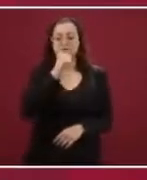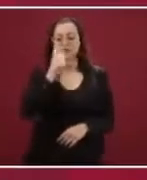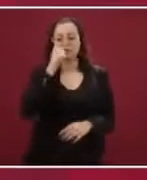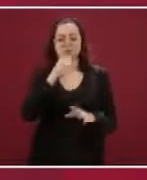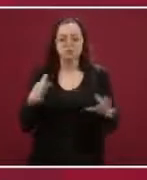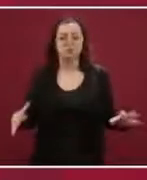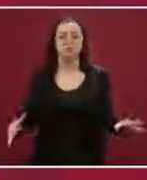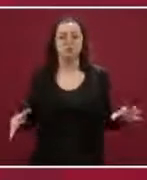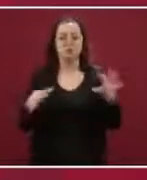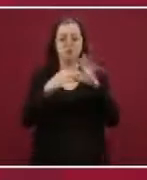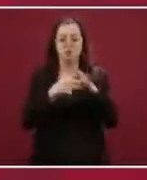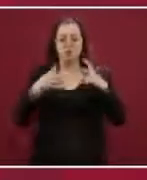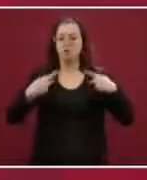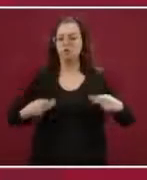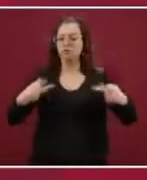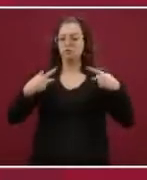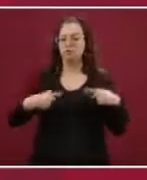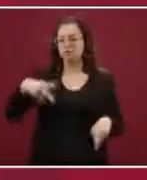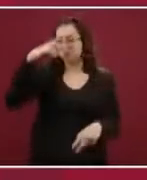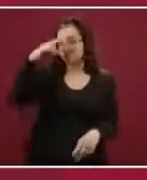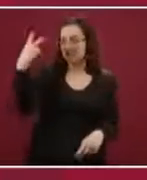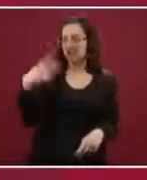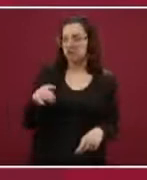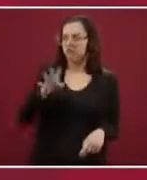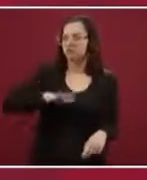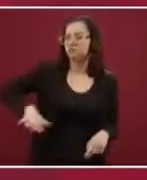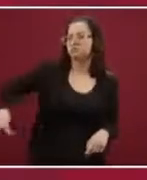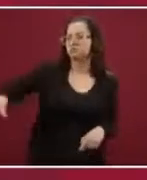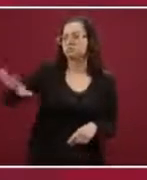los mexicanos, al pueblo.